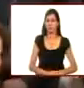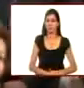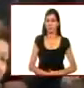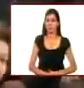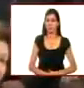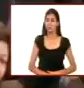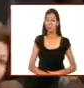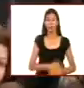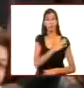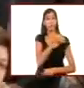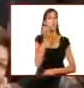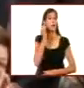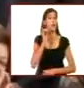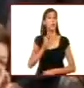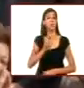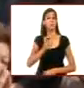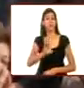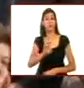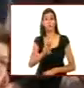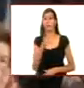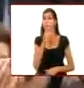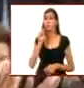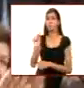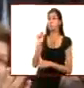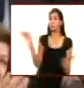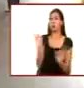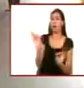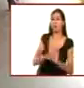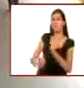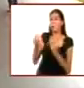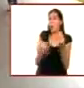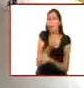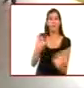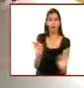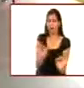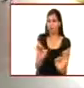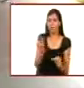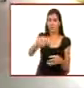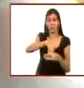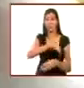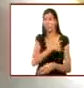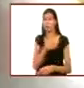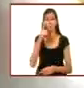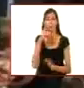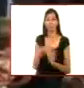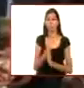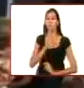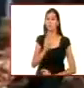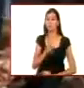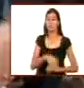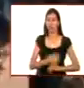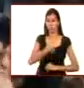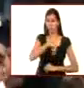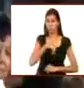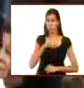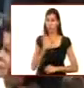La rectora Arocha, al no tener argumentos para defender las irregularidades que ocurren en esa casa de estudios, respondió. Y nosotros venimos